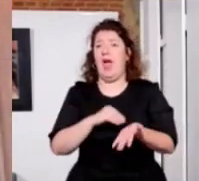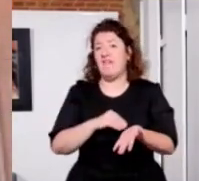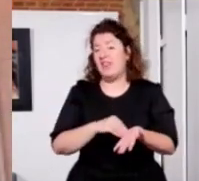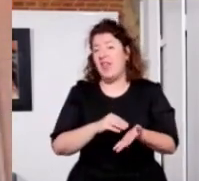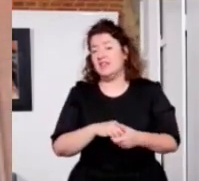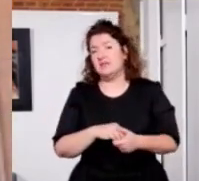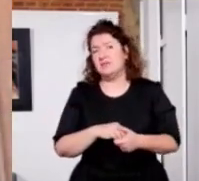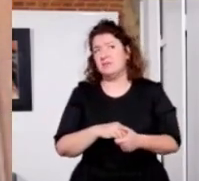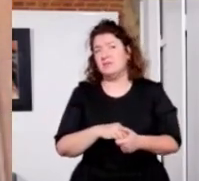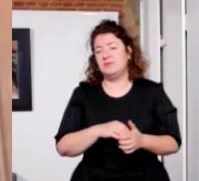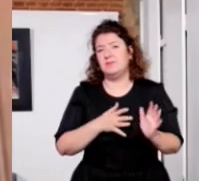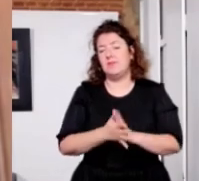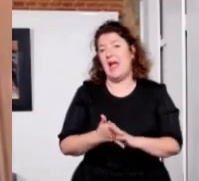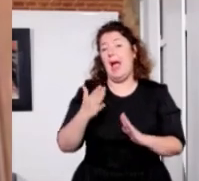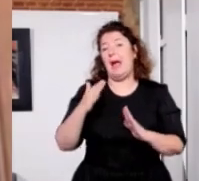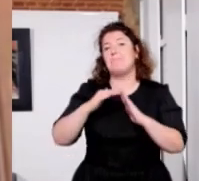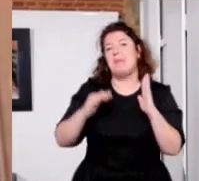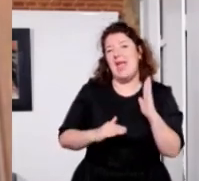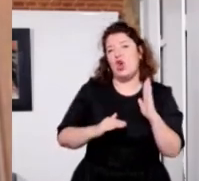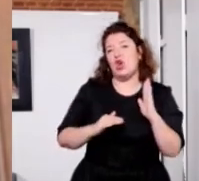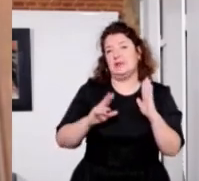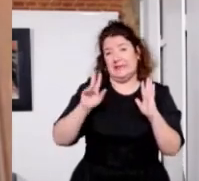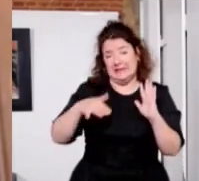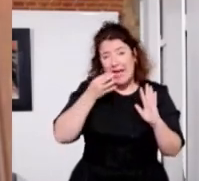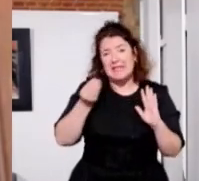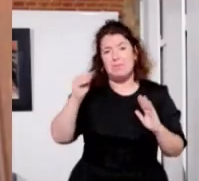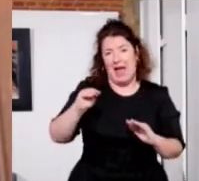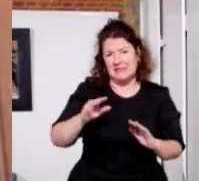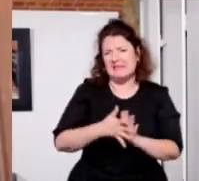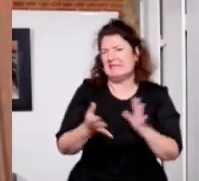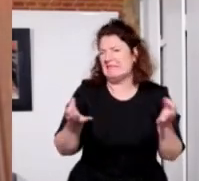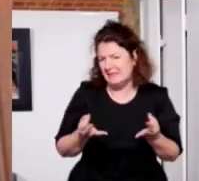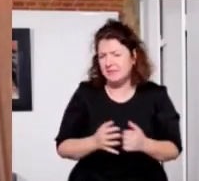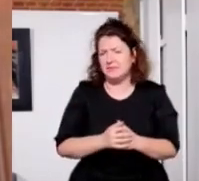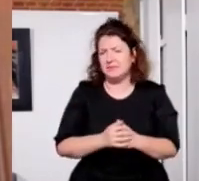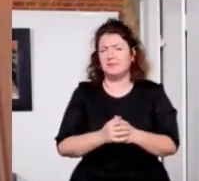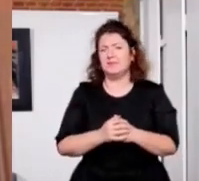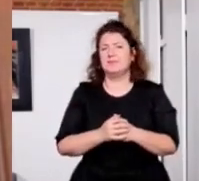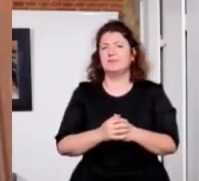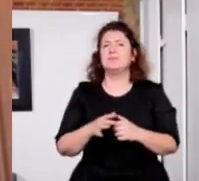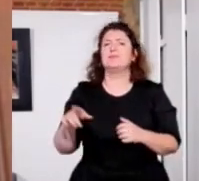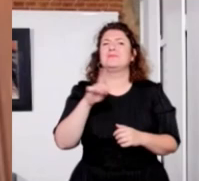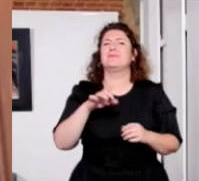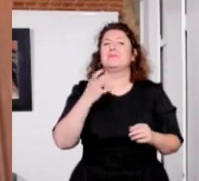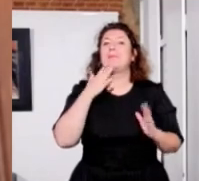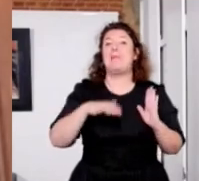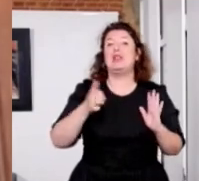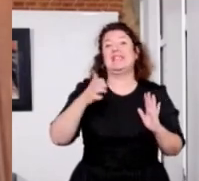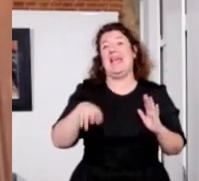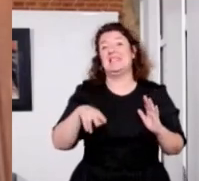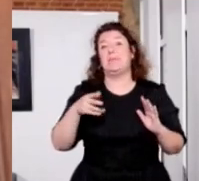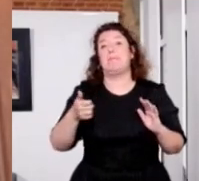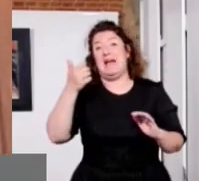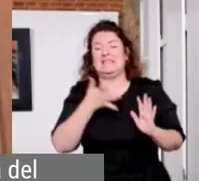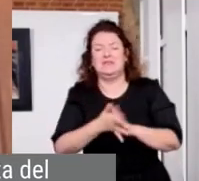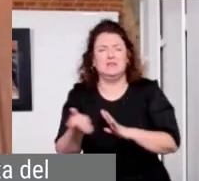menos es más. Y en vez de hacer tanto, hacer una evaluación de lo que hacemos, del por qué lo hacemos,